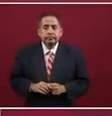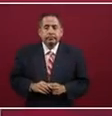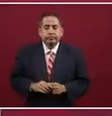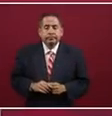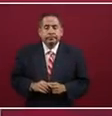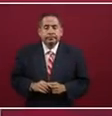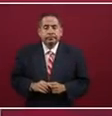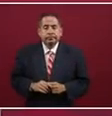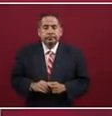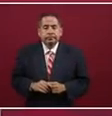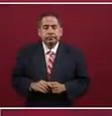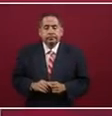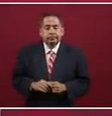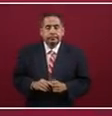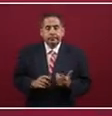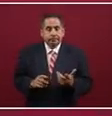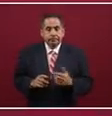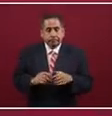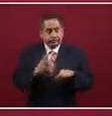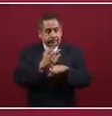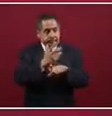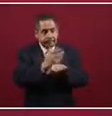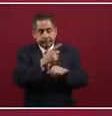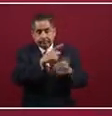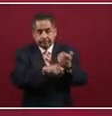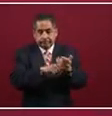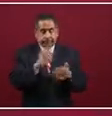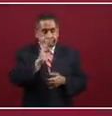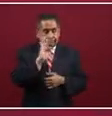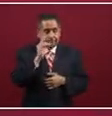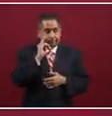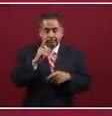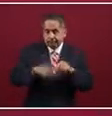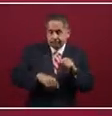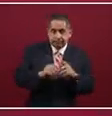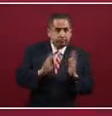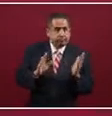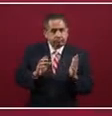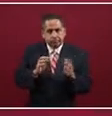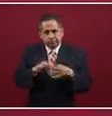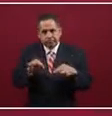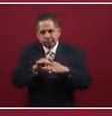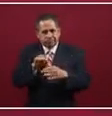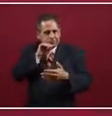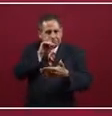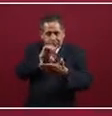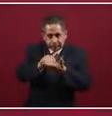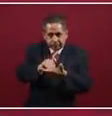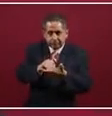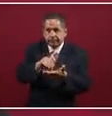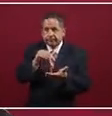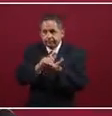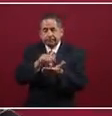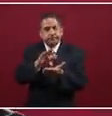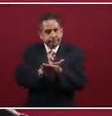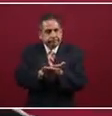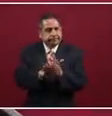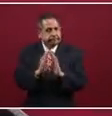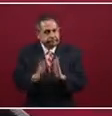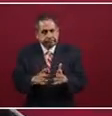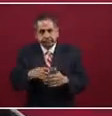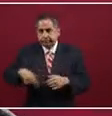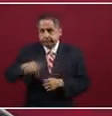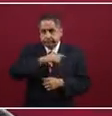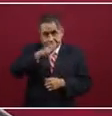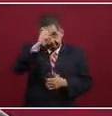pues para los Estados Unidos, si pudiera, pues los acaban, ¿no? Pero aquí está también acordado